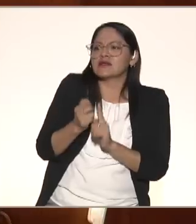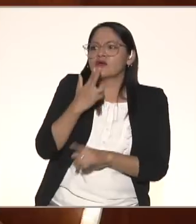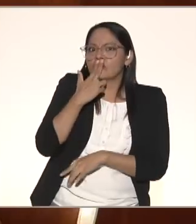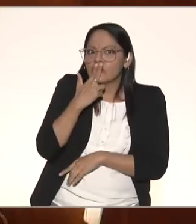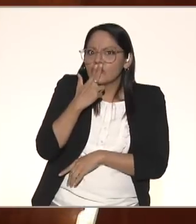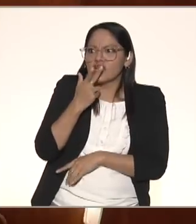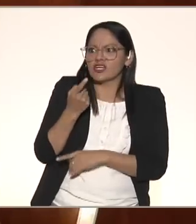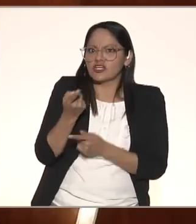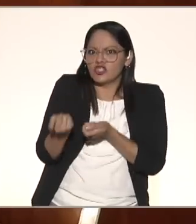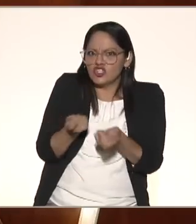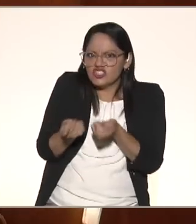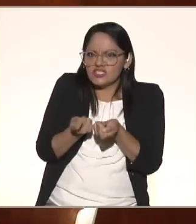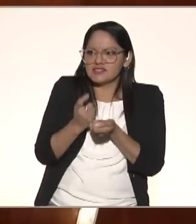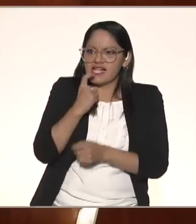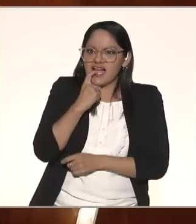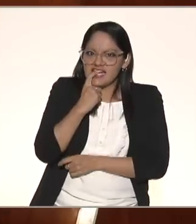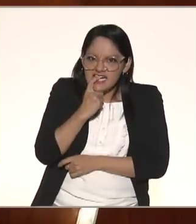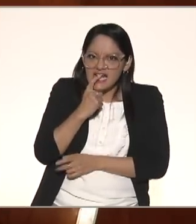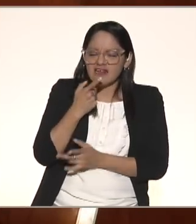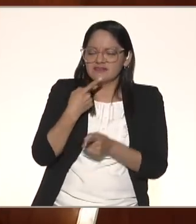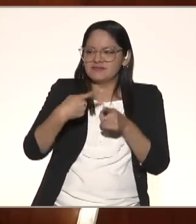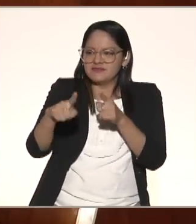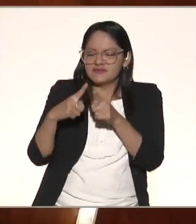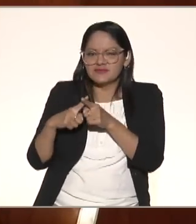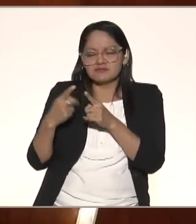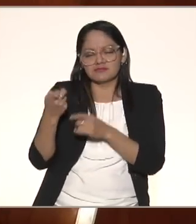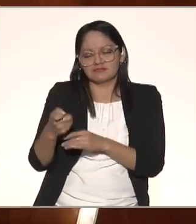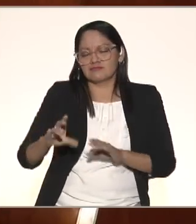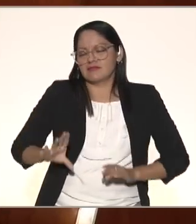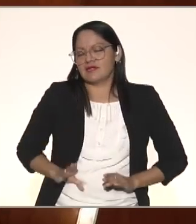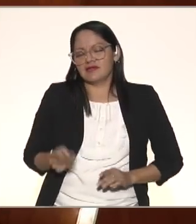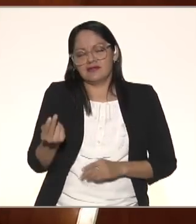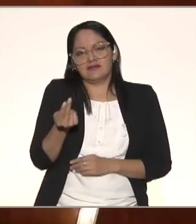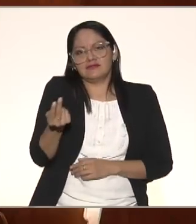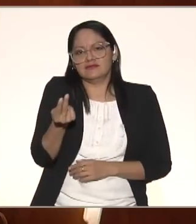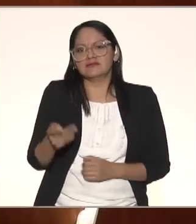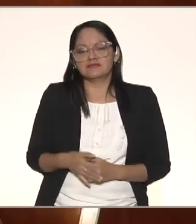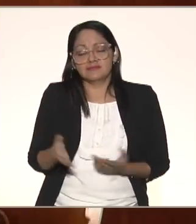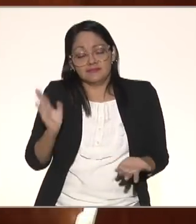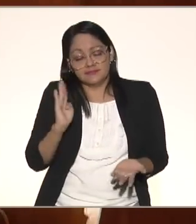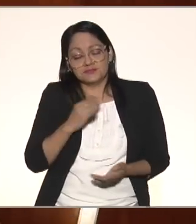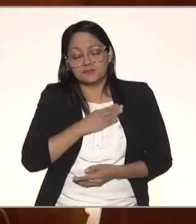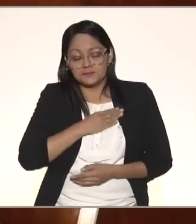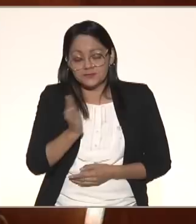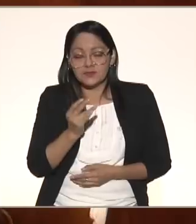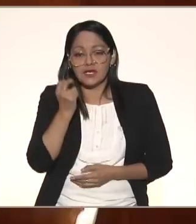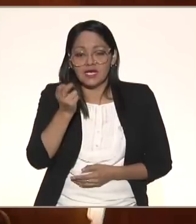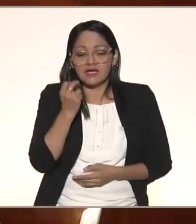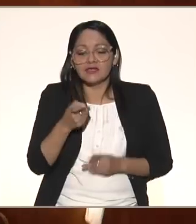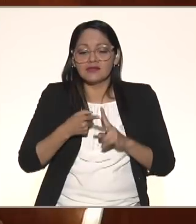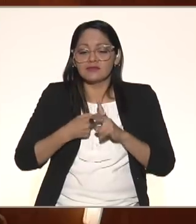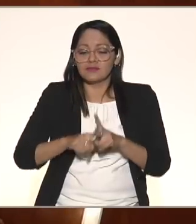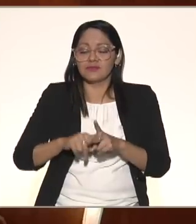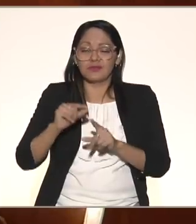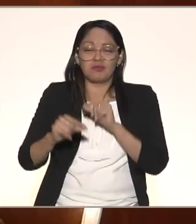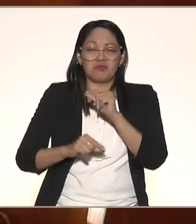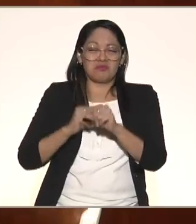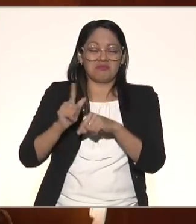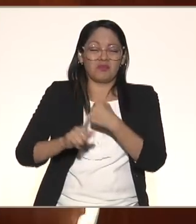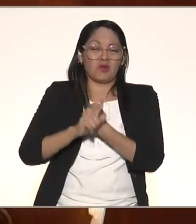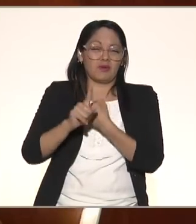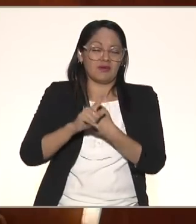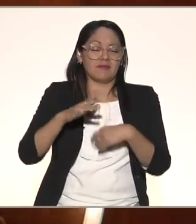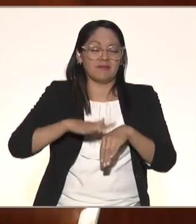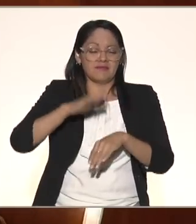posesividad y se empieza a distorsionar todo el tema de pareja. Y bueno, pues se empiezan a ver todas las rebatingas como